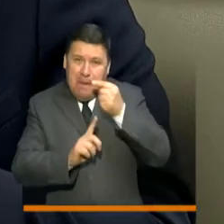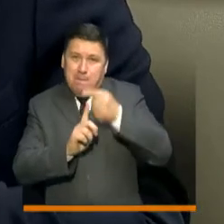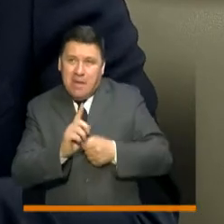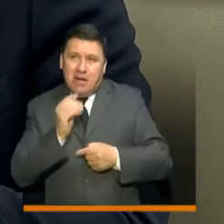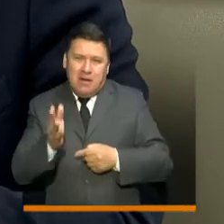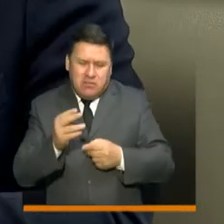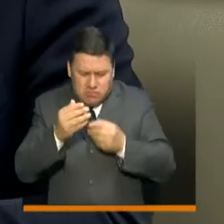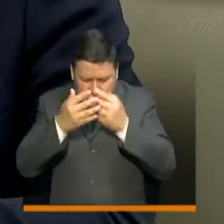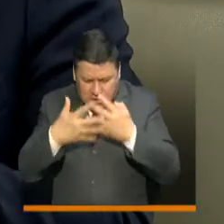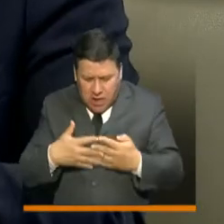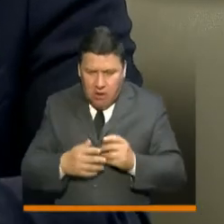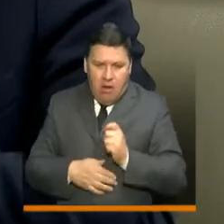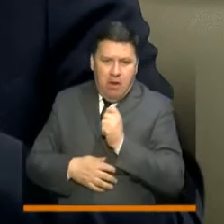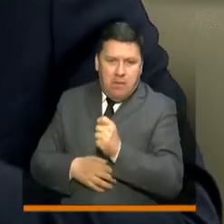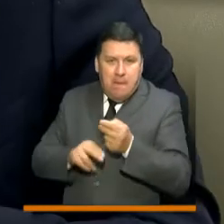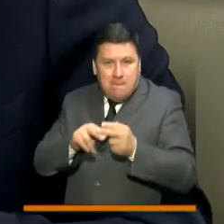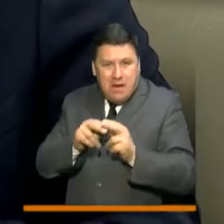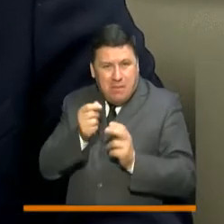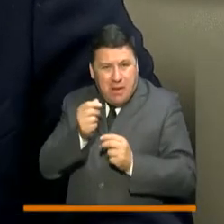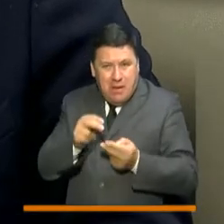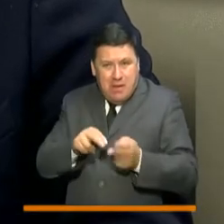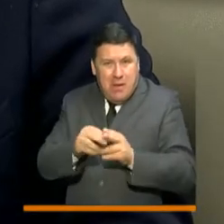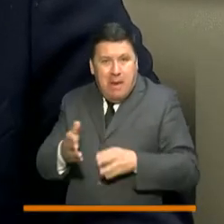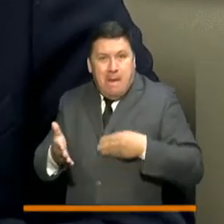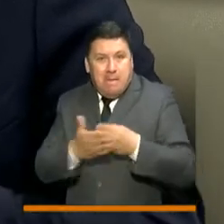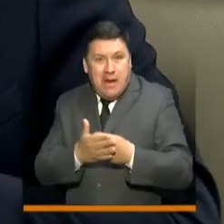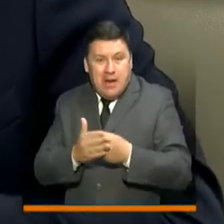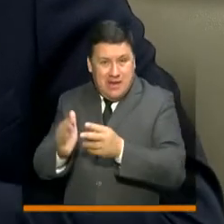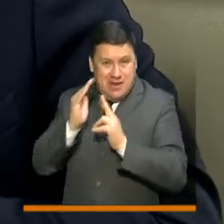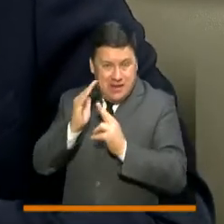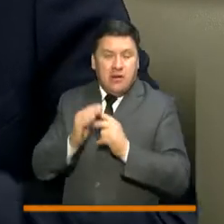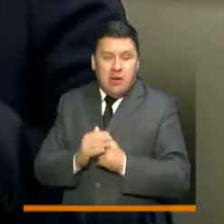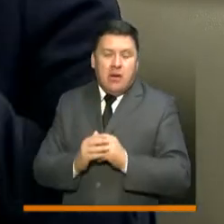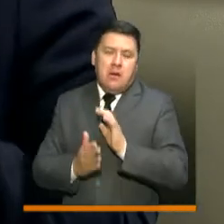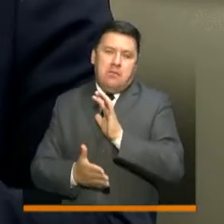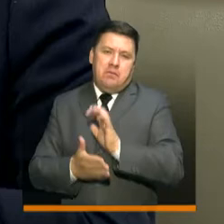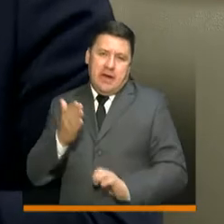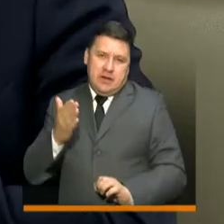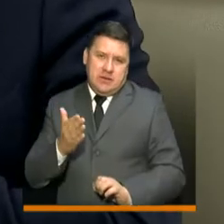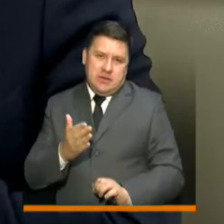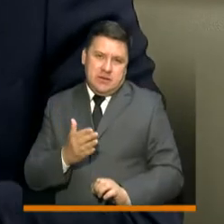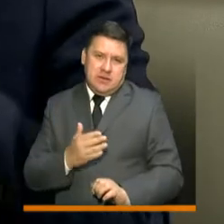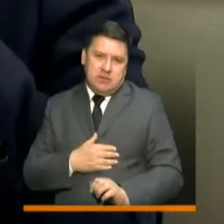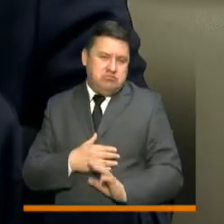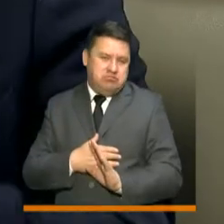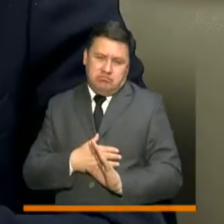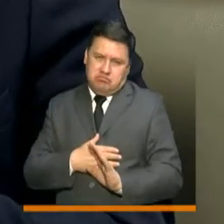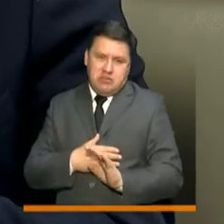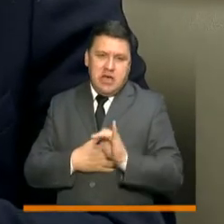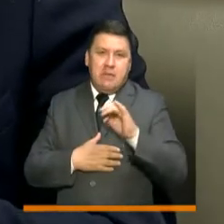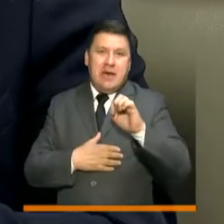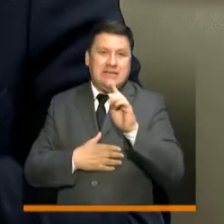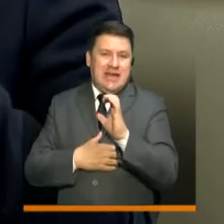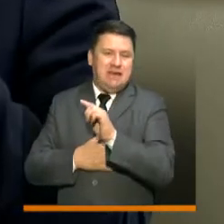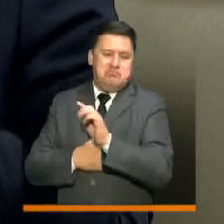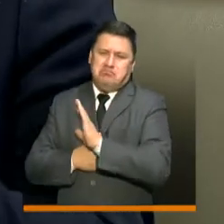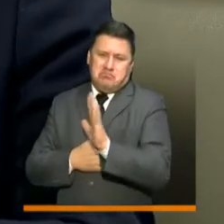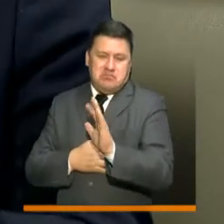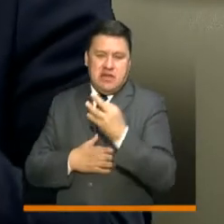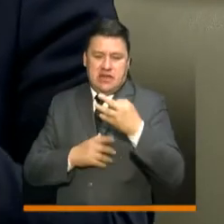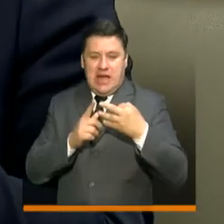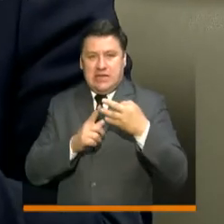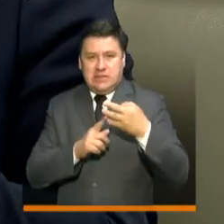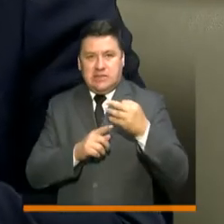calculamos el valor del dinero que deben pagar y ese texto se redujeron al ipc estos son los tres beneficios